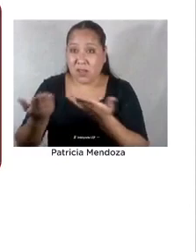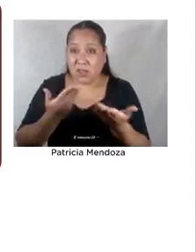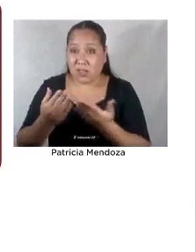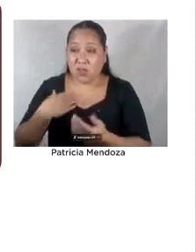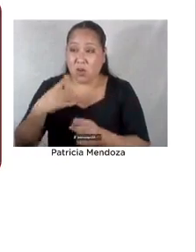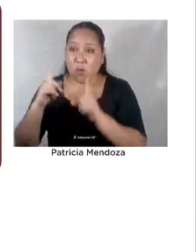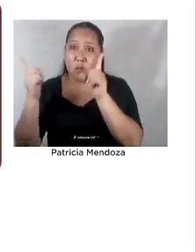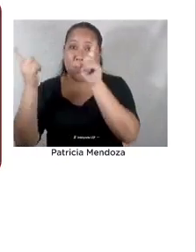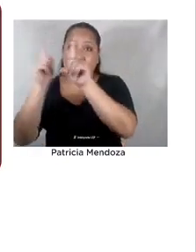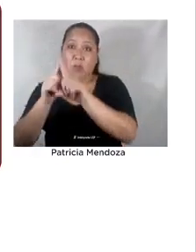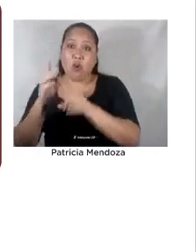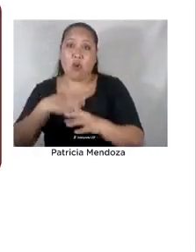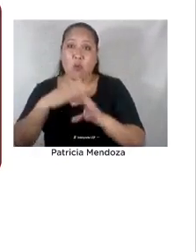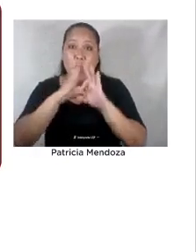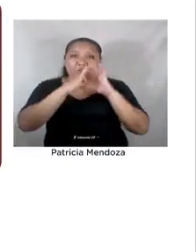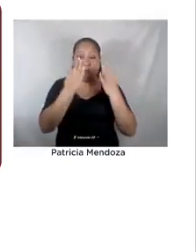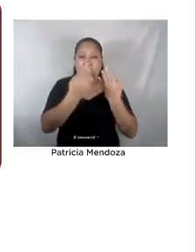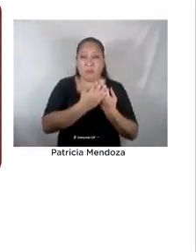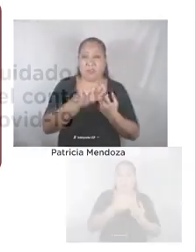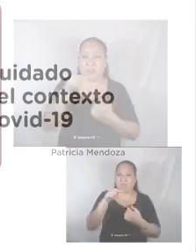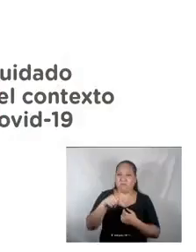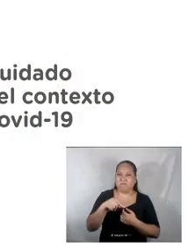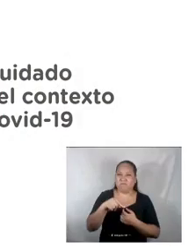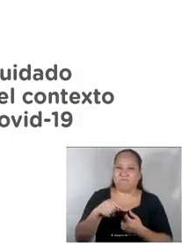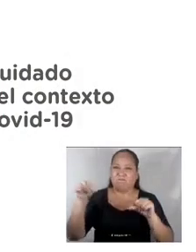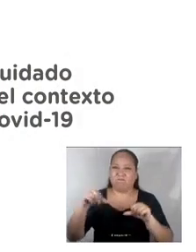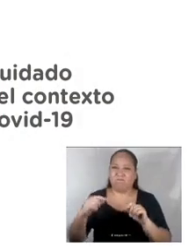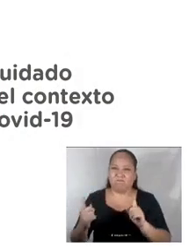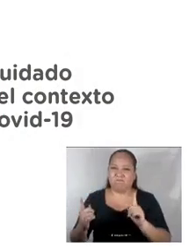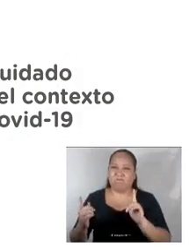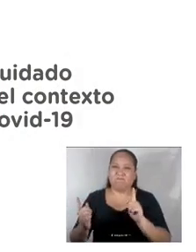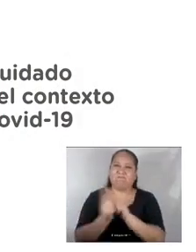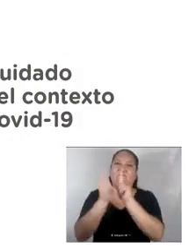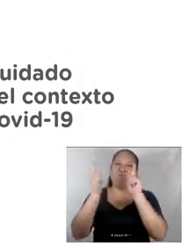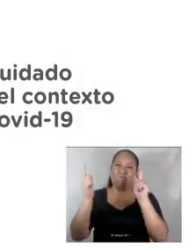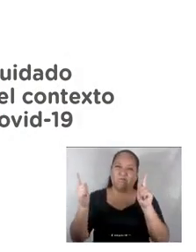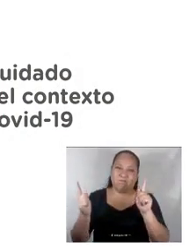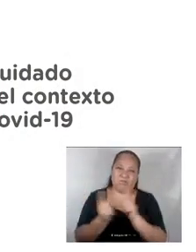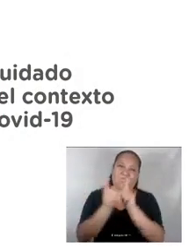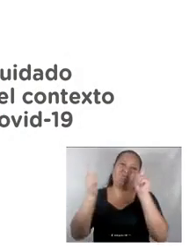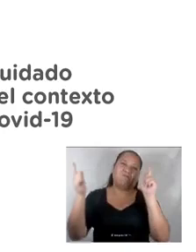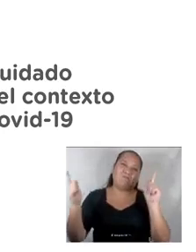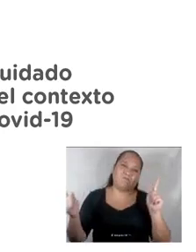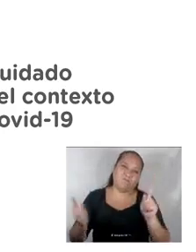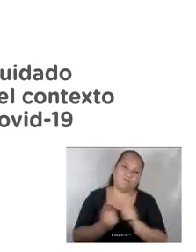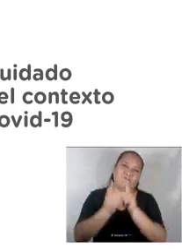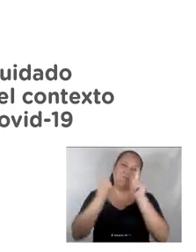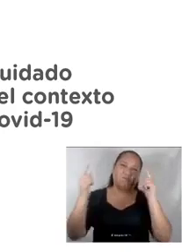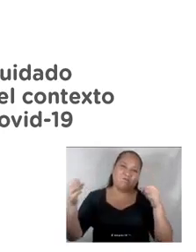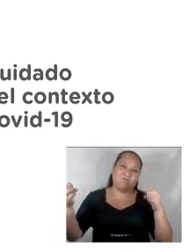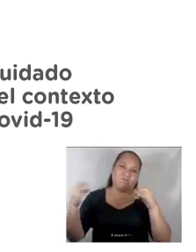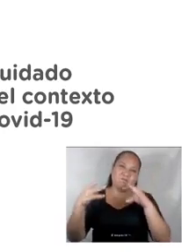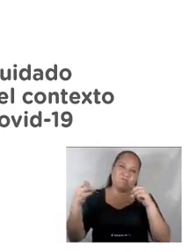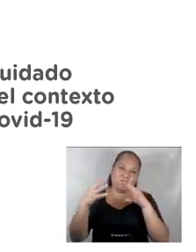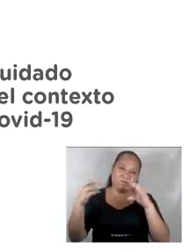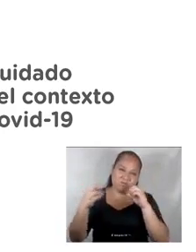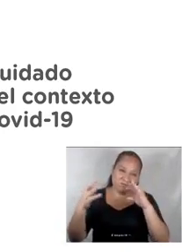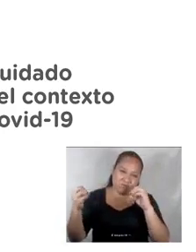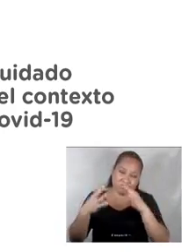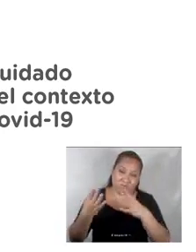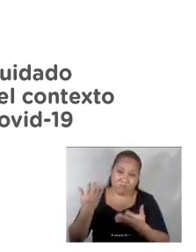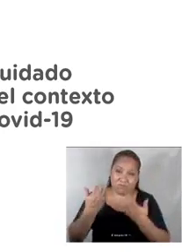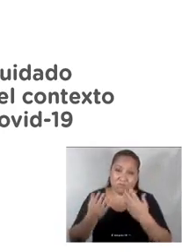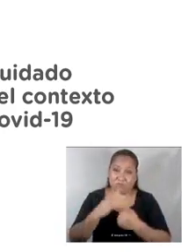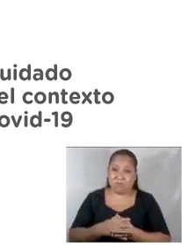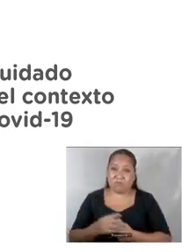pareja, con mi familia en general, están tendiendo mucho más chocantes, si es que nos estamos volviendo mucho